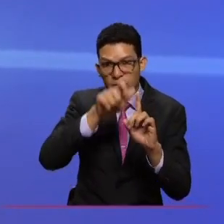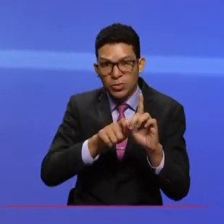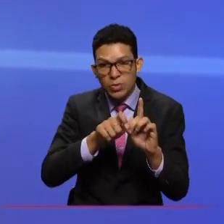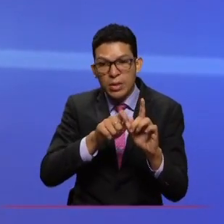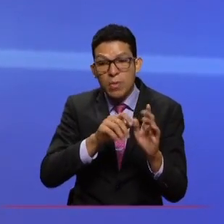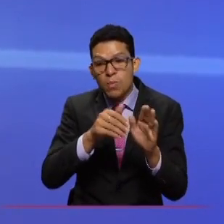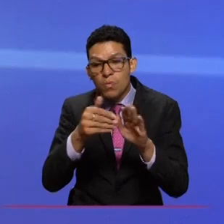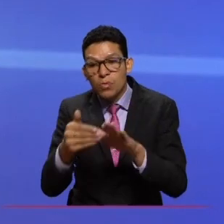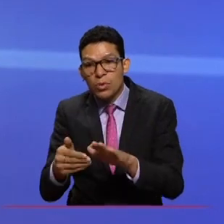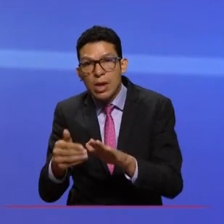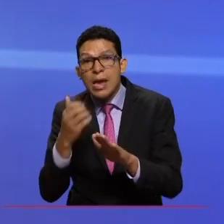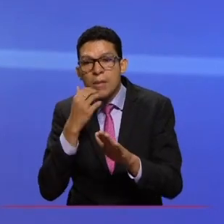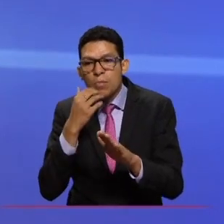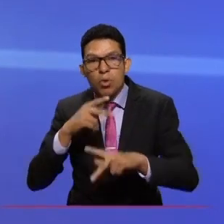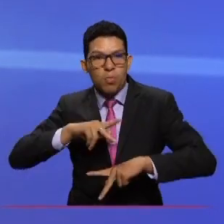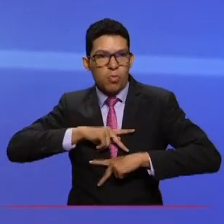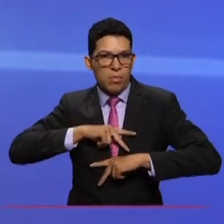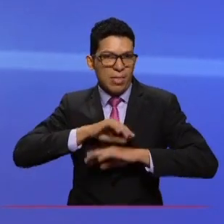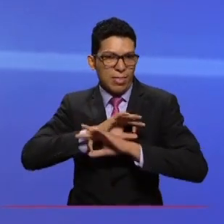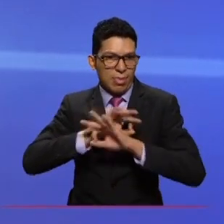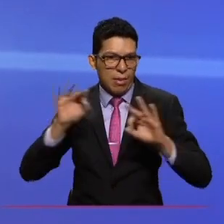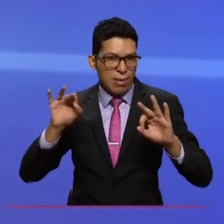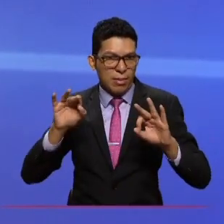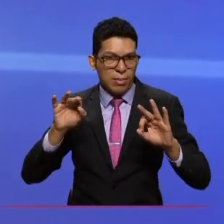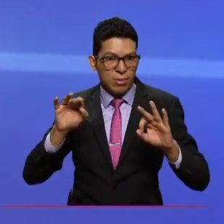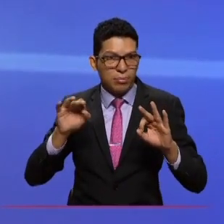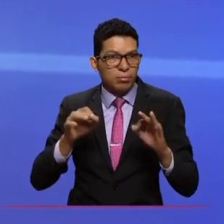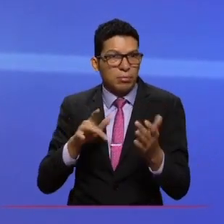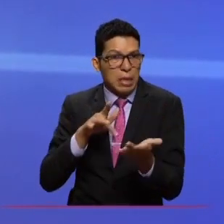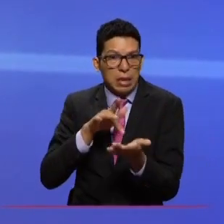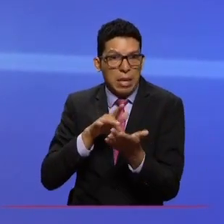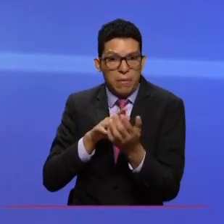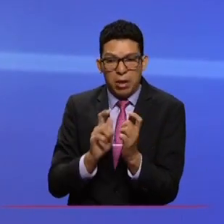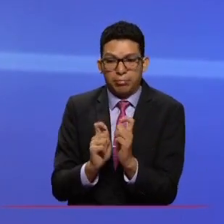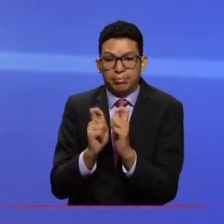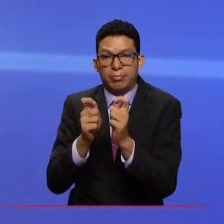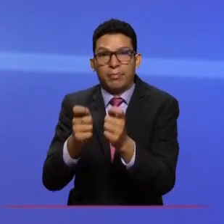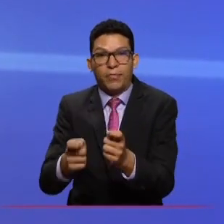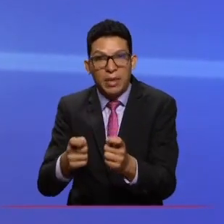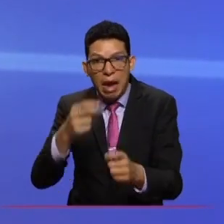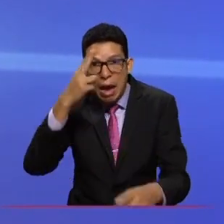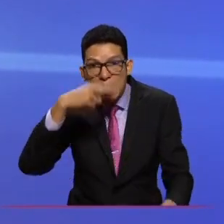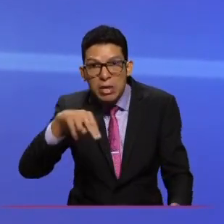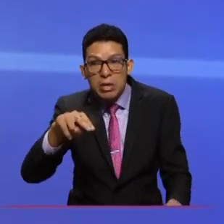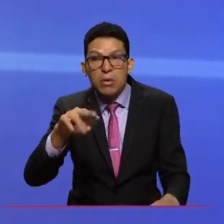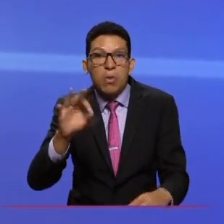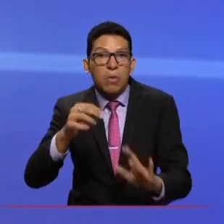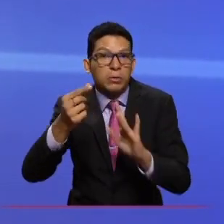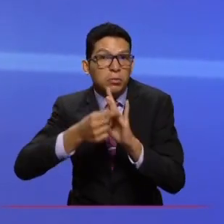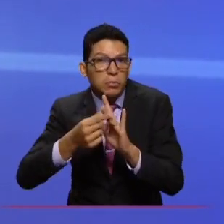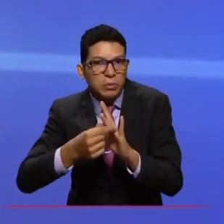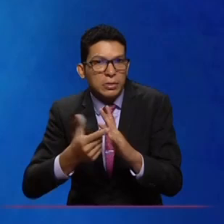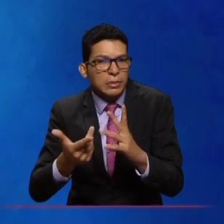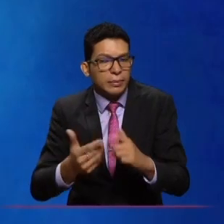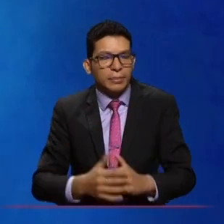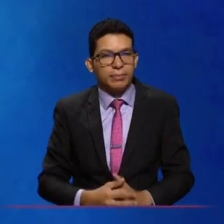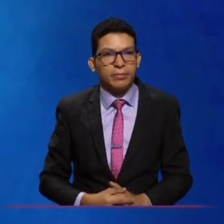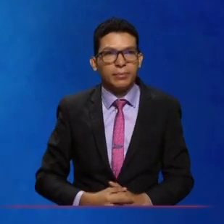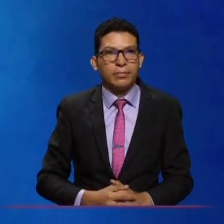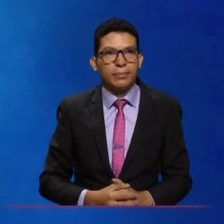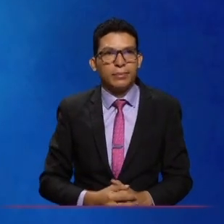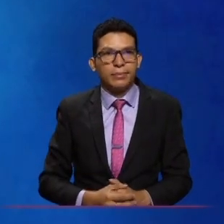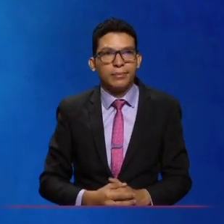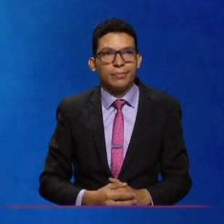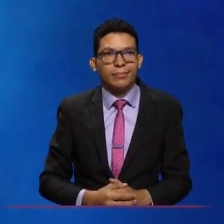heredar, ¿sí puede heredar solo las deudas? O sea, ¿solamente le pasa el problema a los que quedan? Bueno,